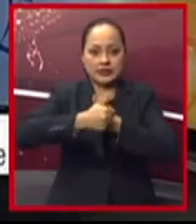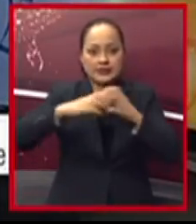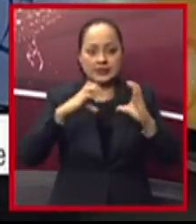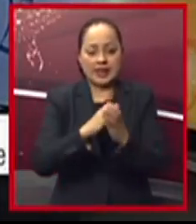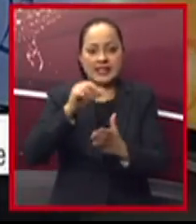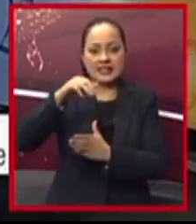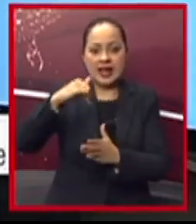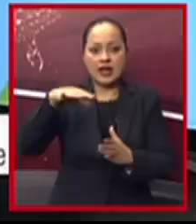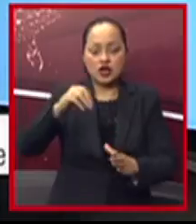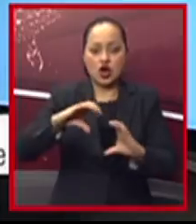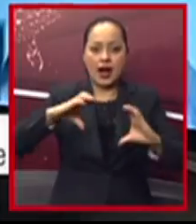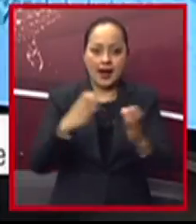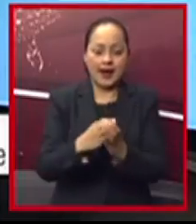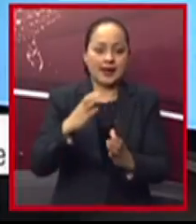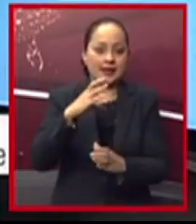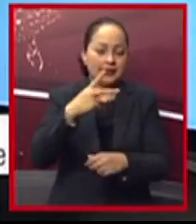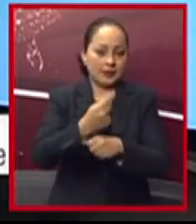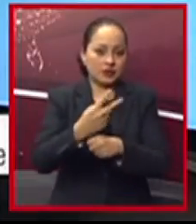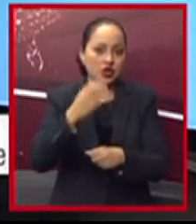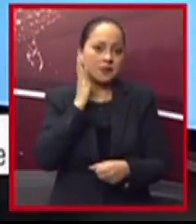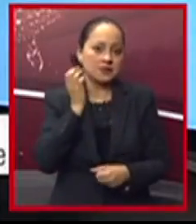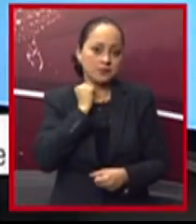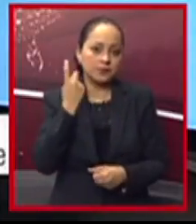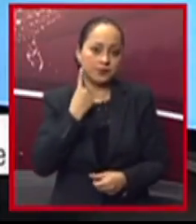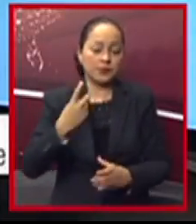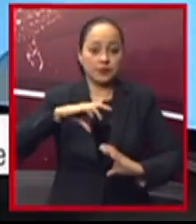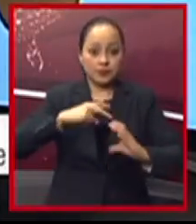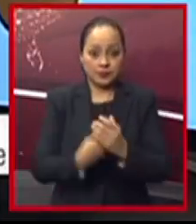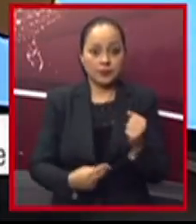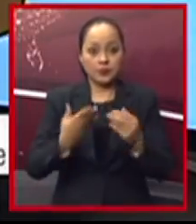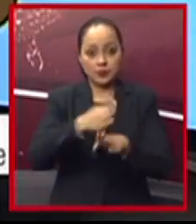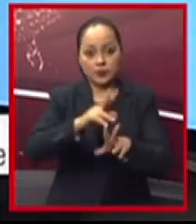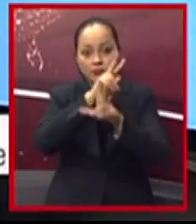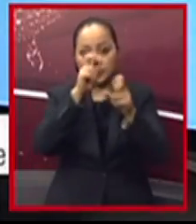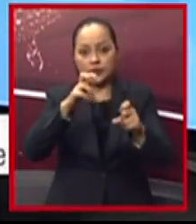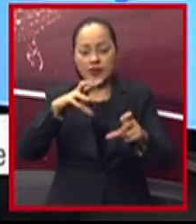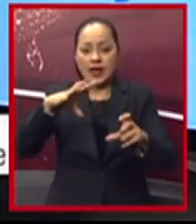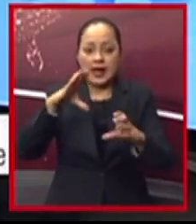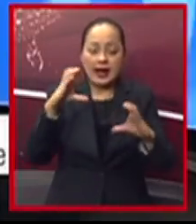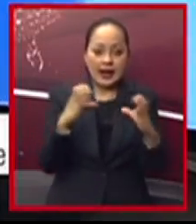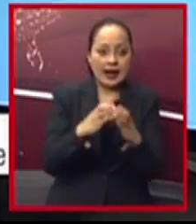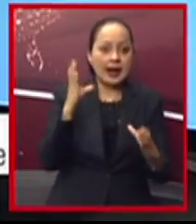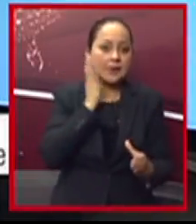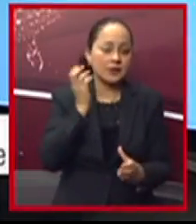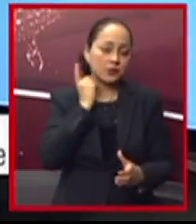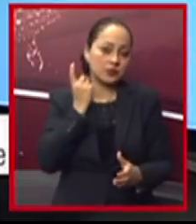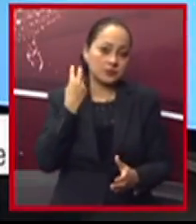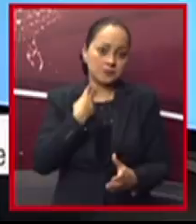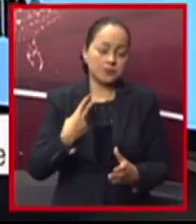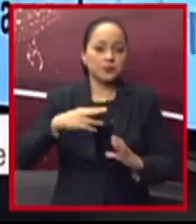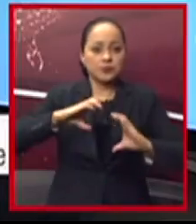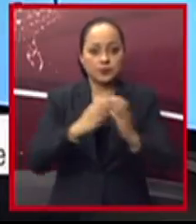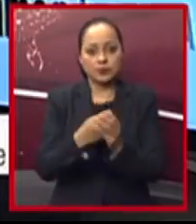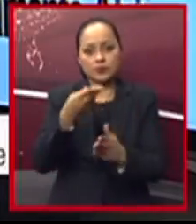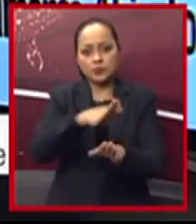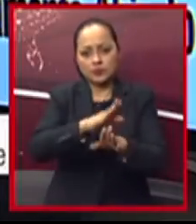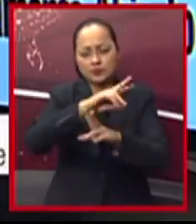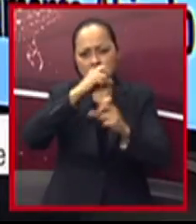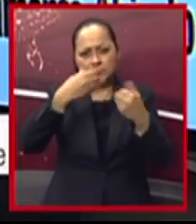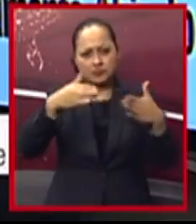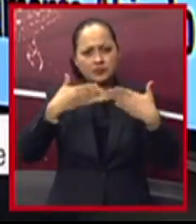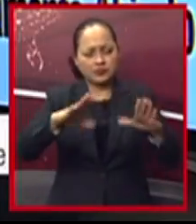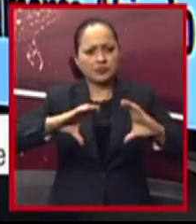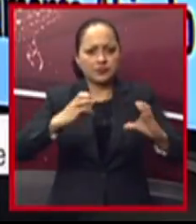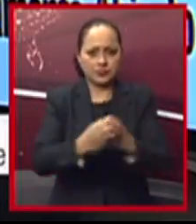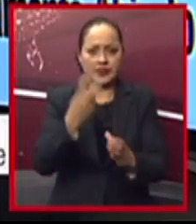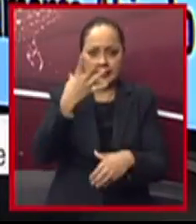de ensayo del Canal del Congreso, que en esta edición versará sobre la contribución del Canal del Congreso en la agenda del Parlamento Abierto.